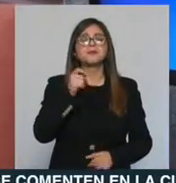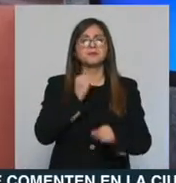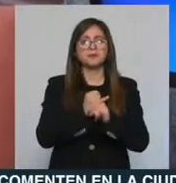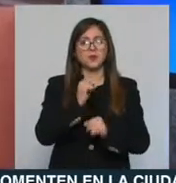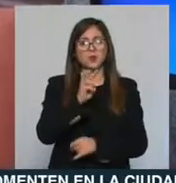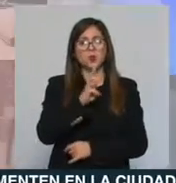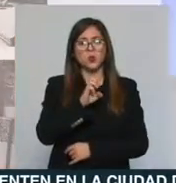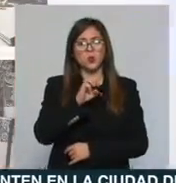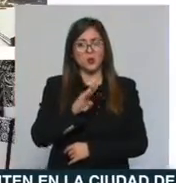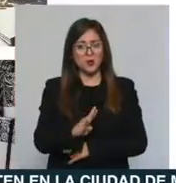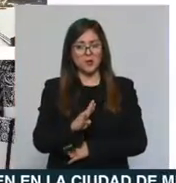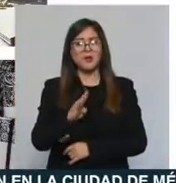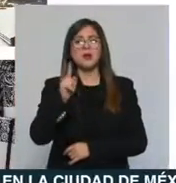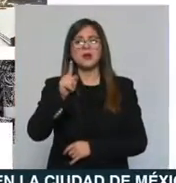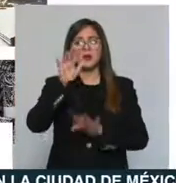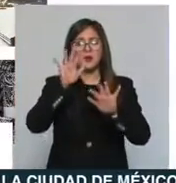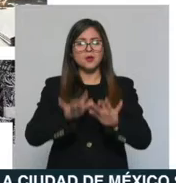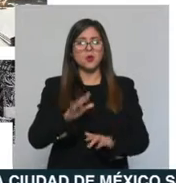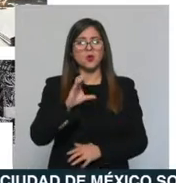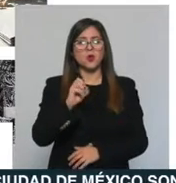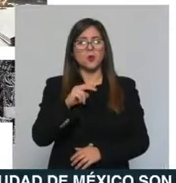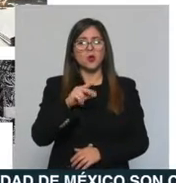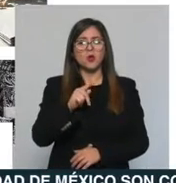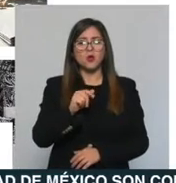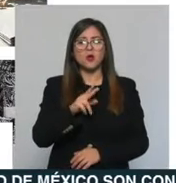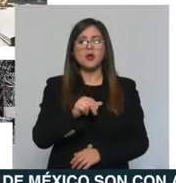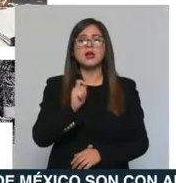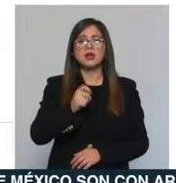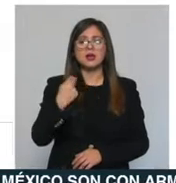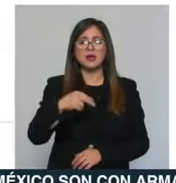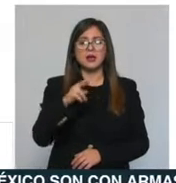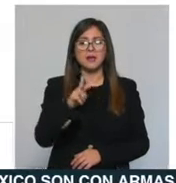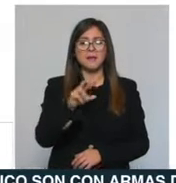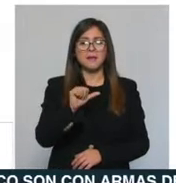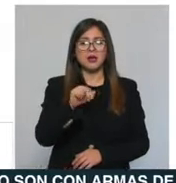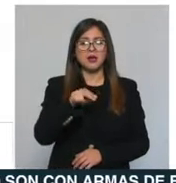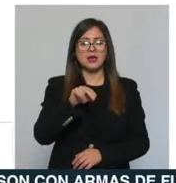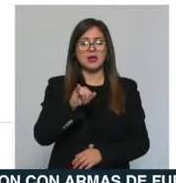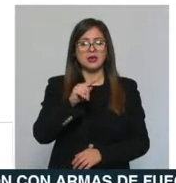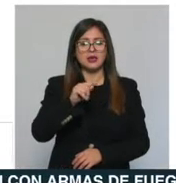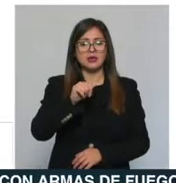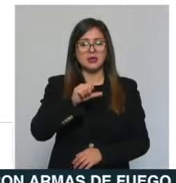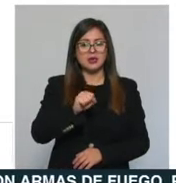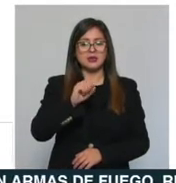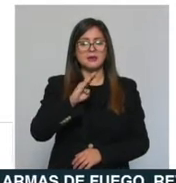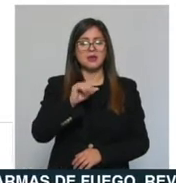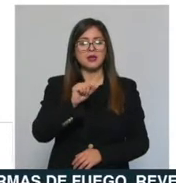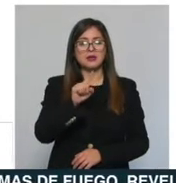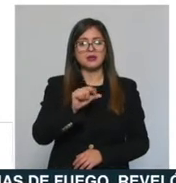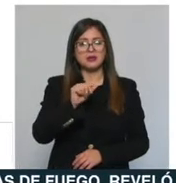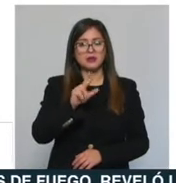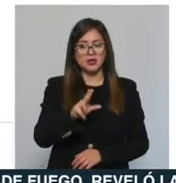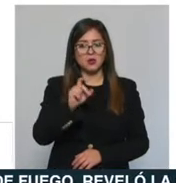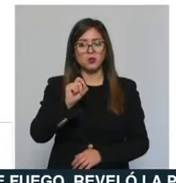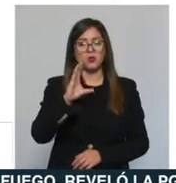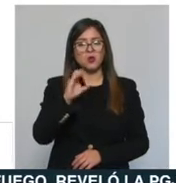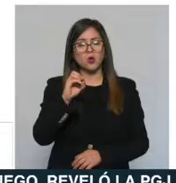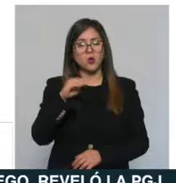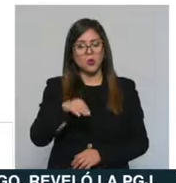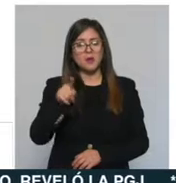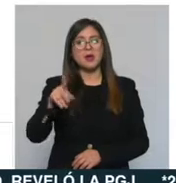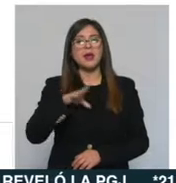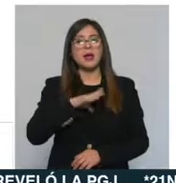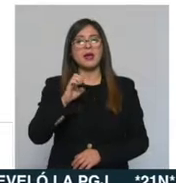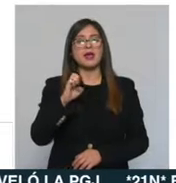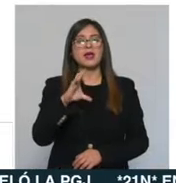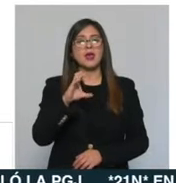nuestra convocatoria, que es vanitasbazar.com. Ahí hay un link que dice Mercado Eco y solamente hay que registrar la